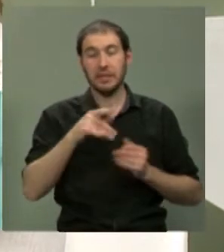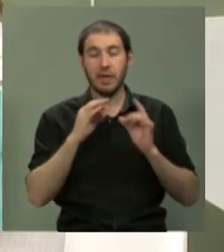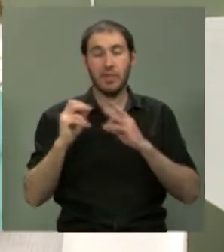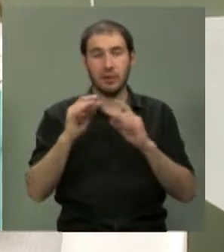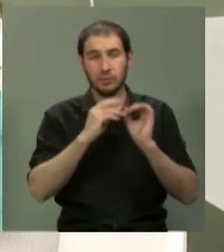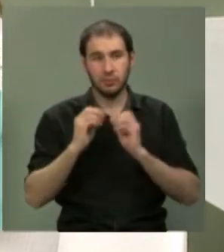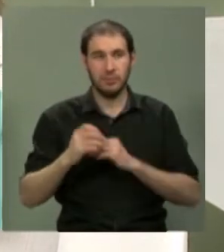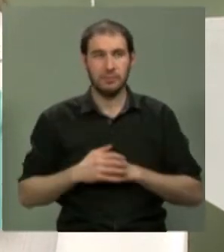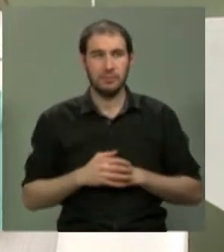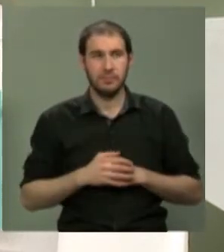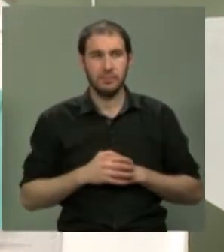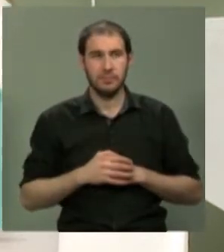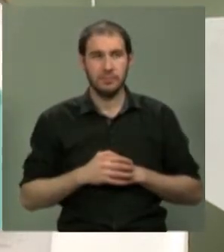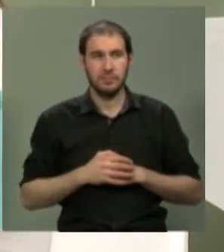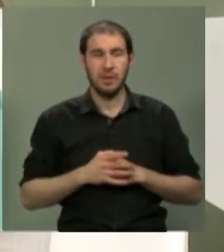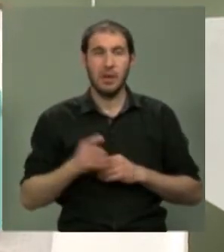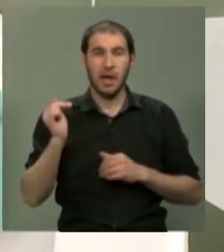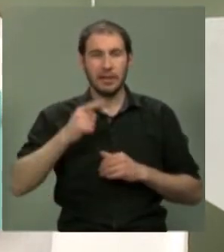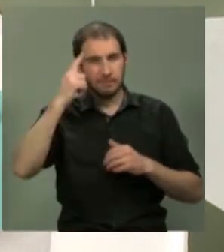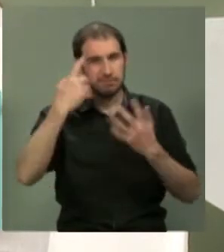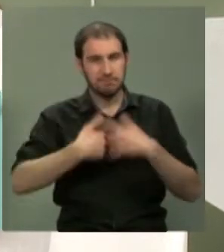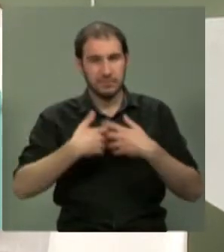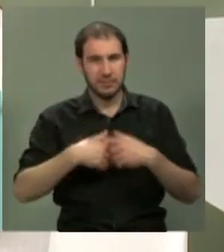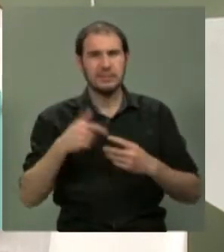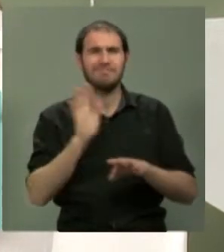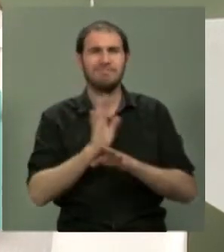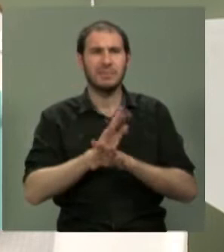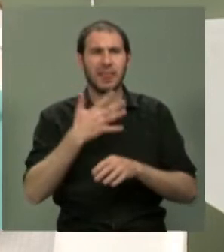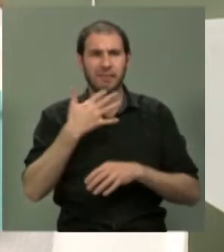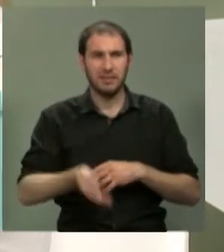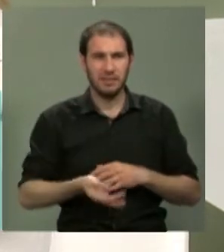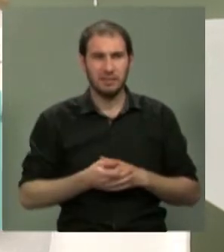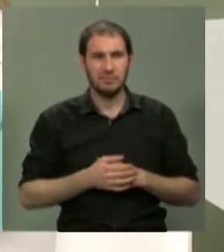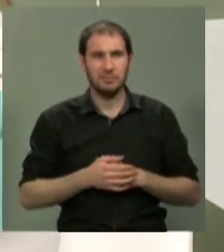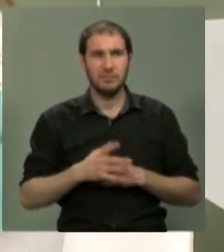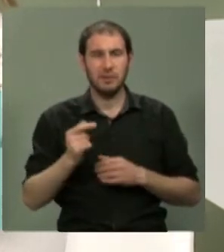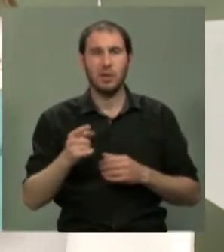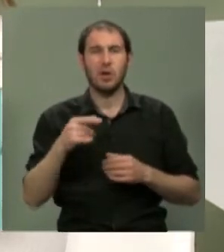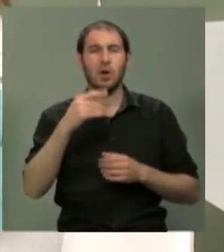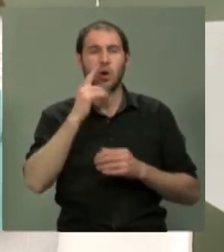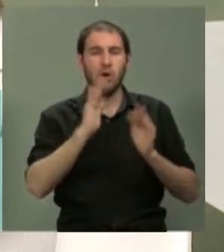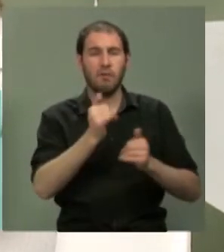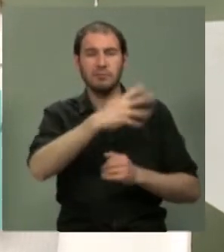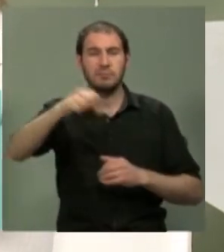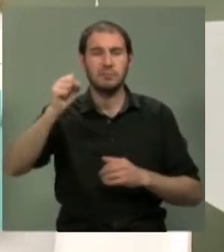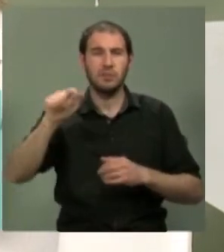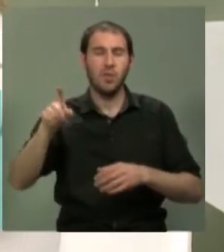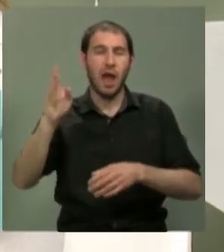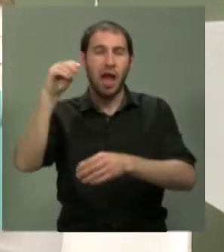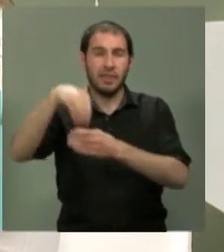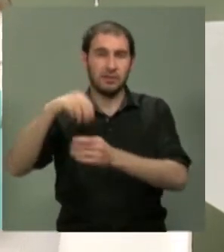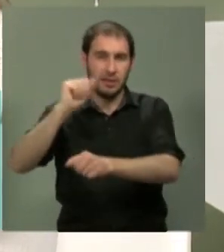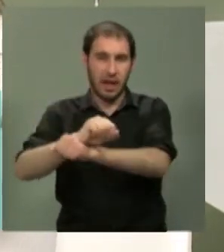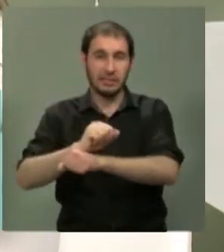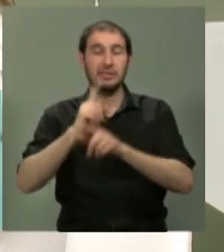discusión en la cual hay que reflexionar sobre qué significa realmente poner a ese chico dentro de un sistema penal,